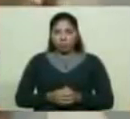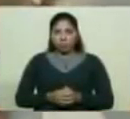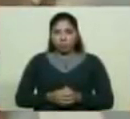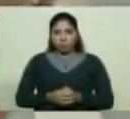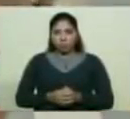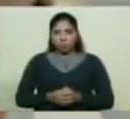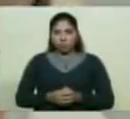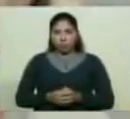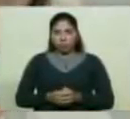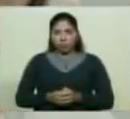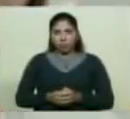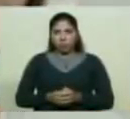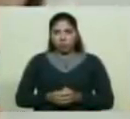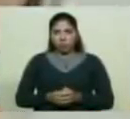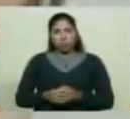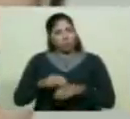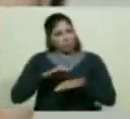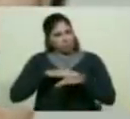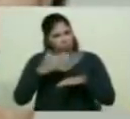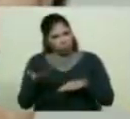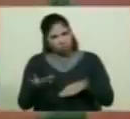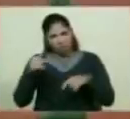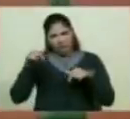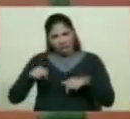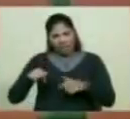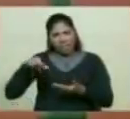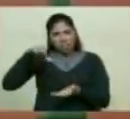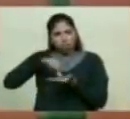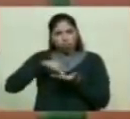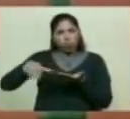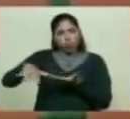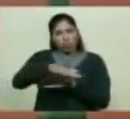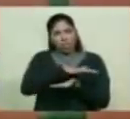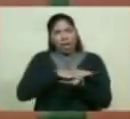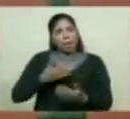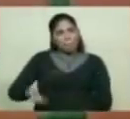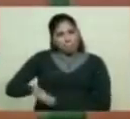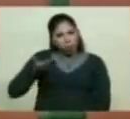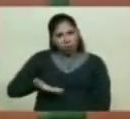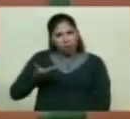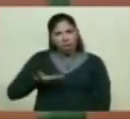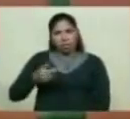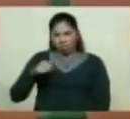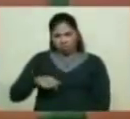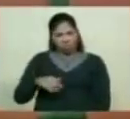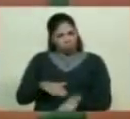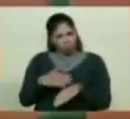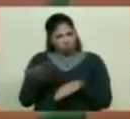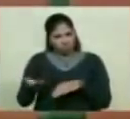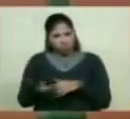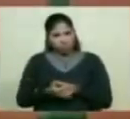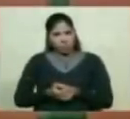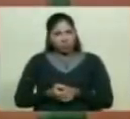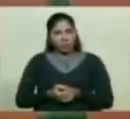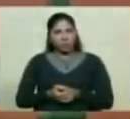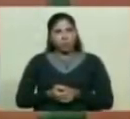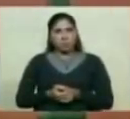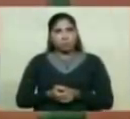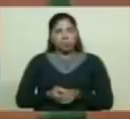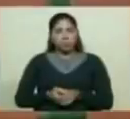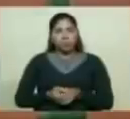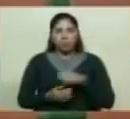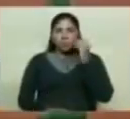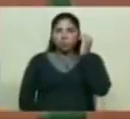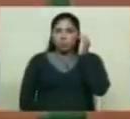y porque angosturas nito importante para nosotros los bolivarianos las bolivarianas